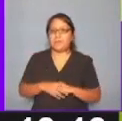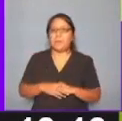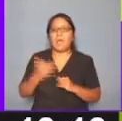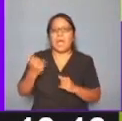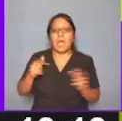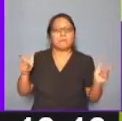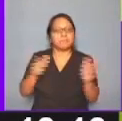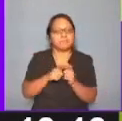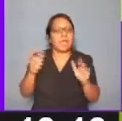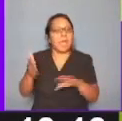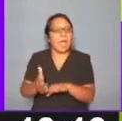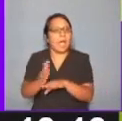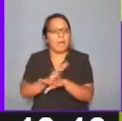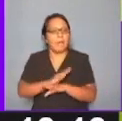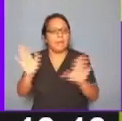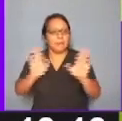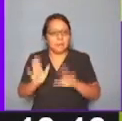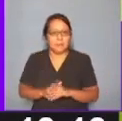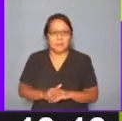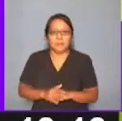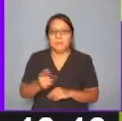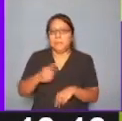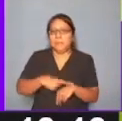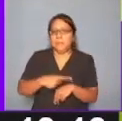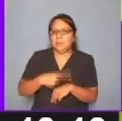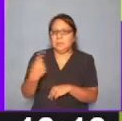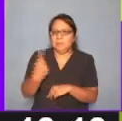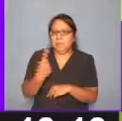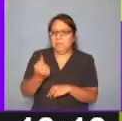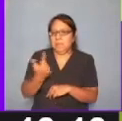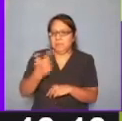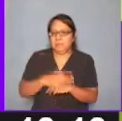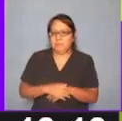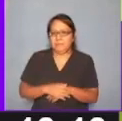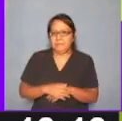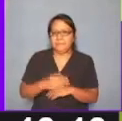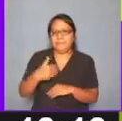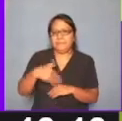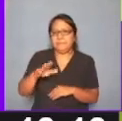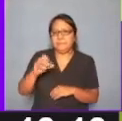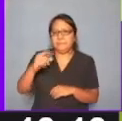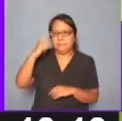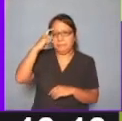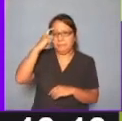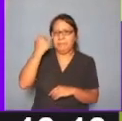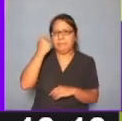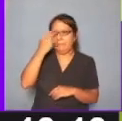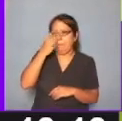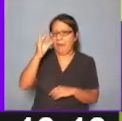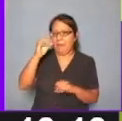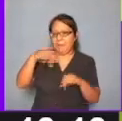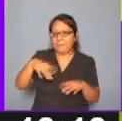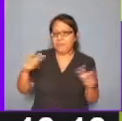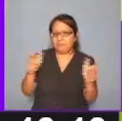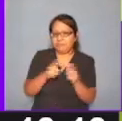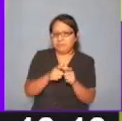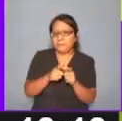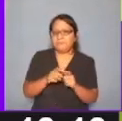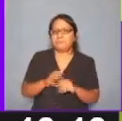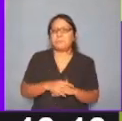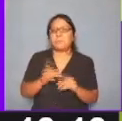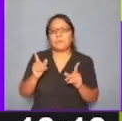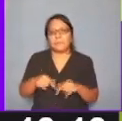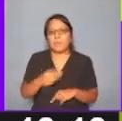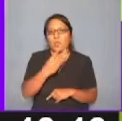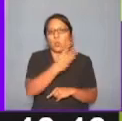sesión preparatoria. Esto duró pocos minutos, comenzó poco después de las 10:20 de la mañana, donde con la presencia